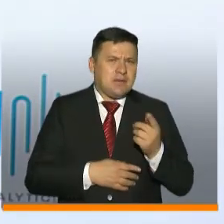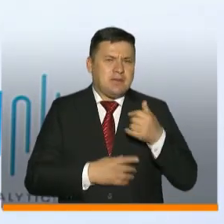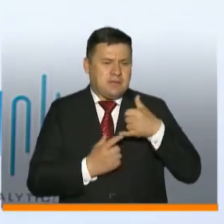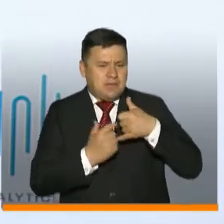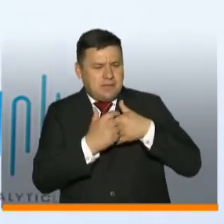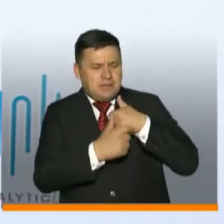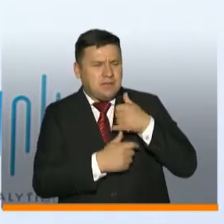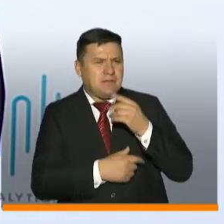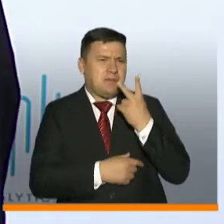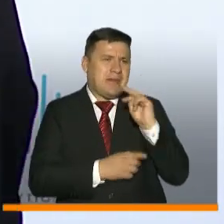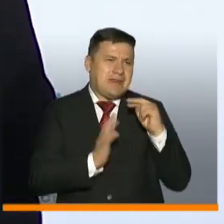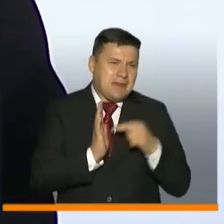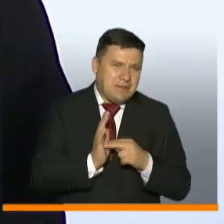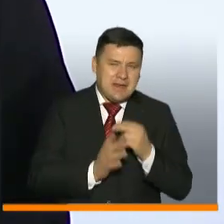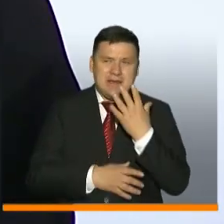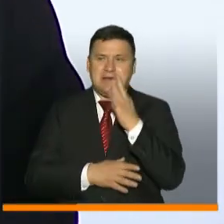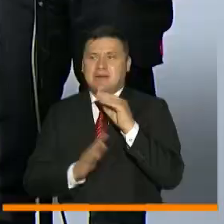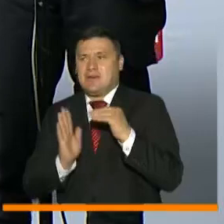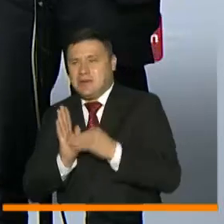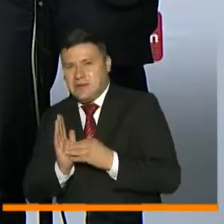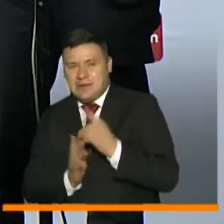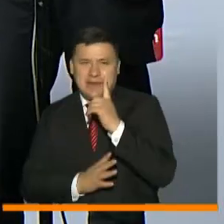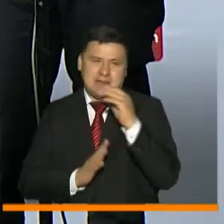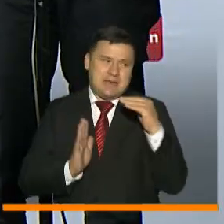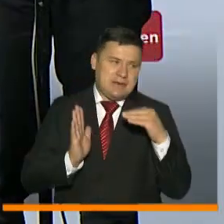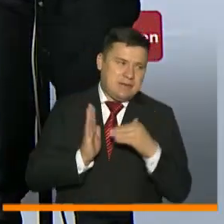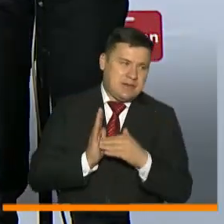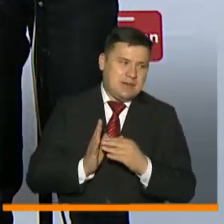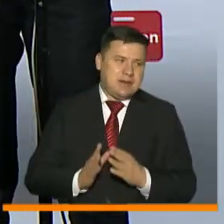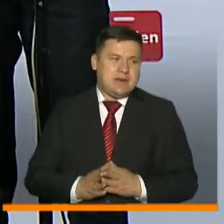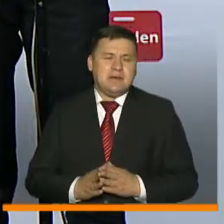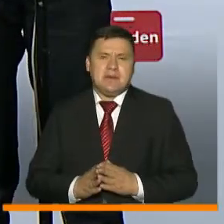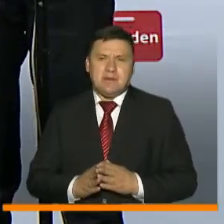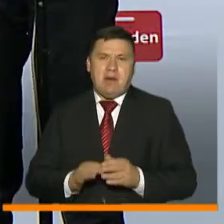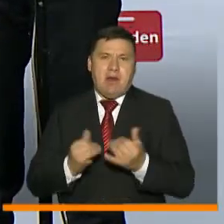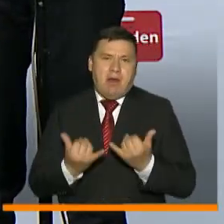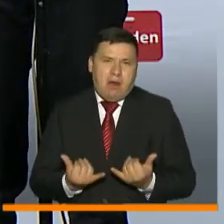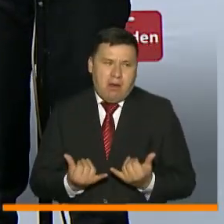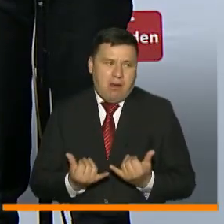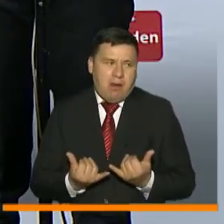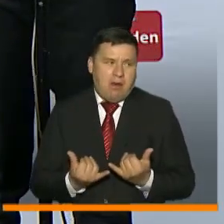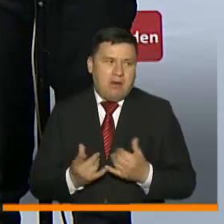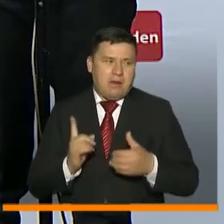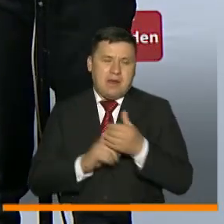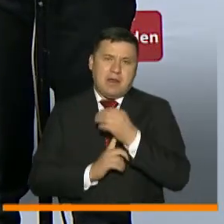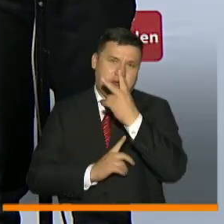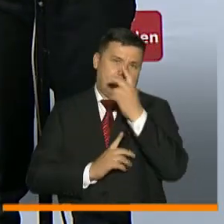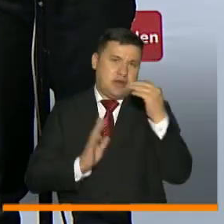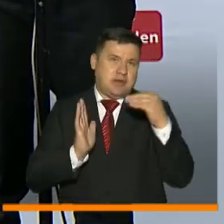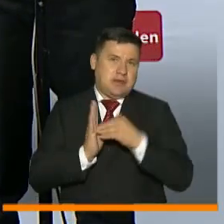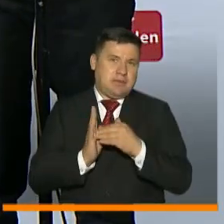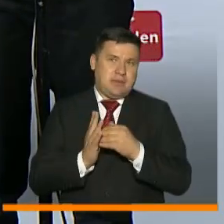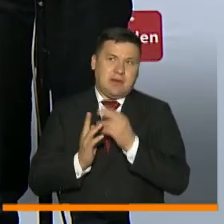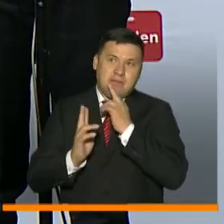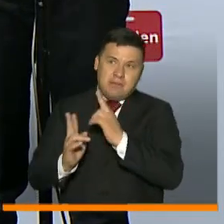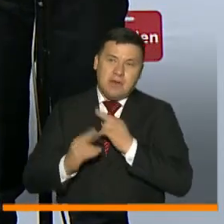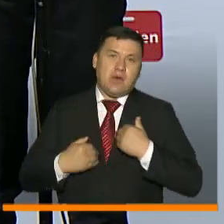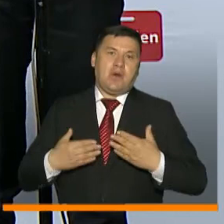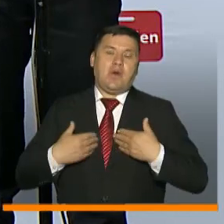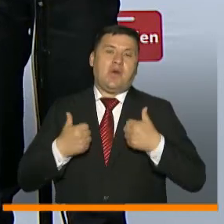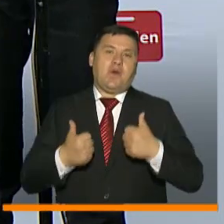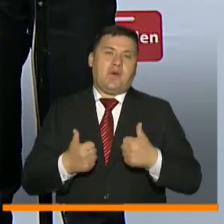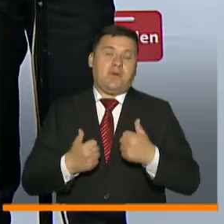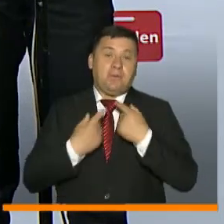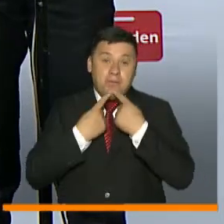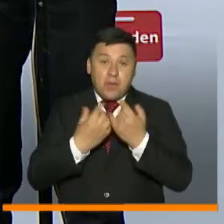rueda de prensa 20.000, 50.000, 100.000. Por allá en un momento llegar a 200.000 fue una alegría muy grande, y hoy estar